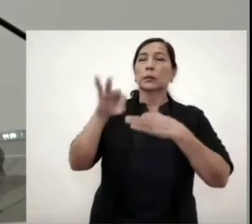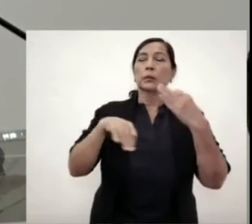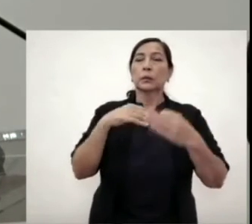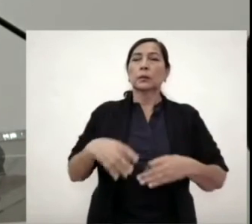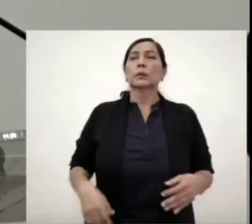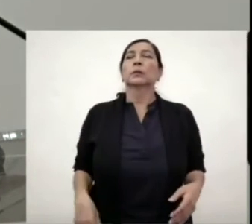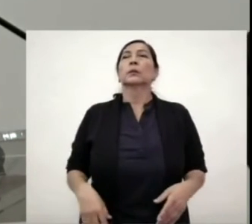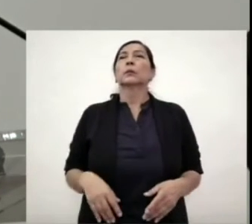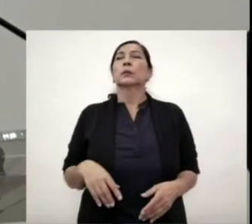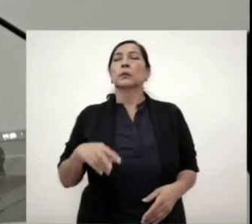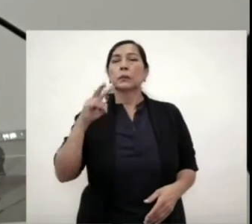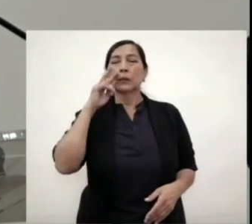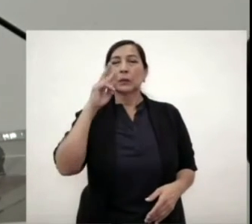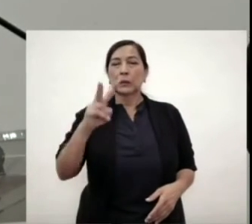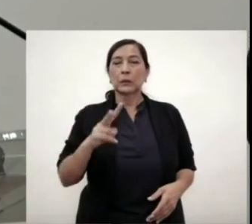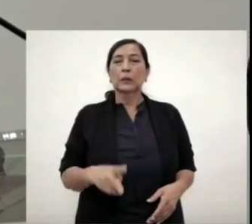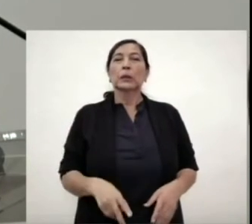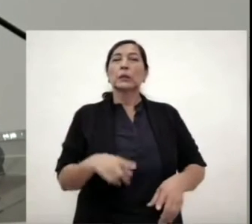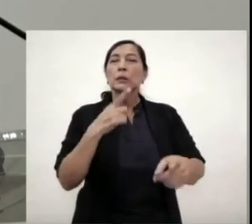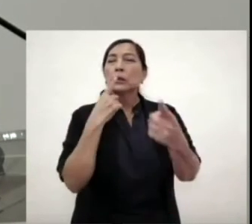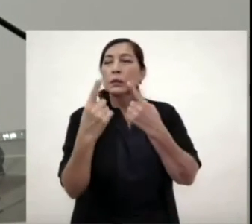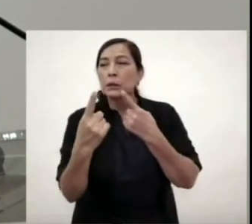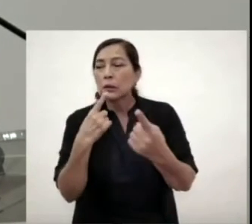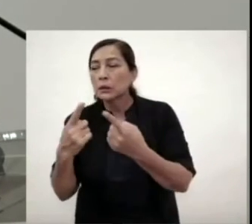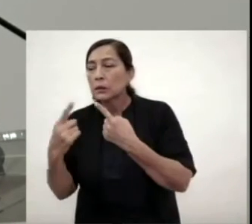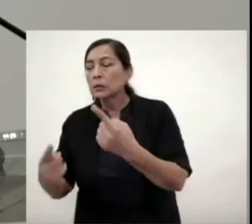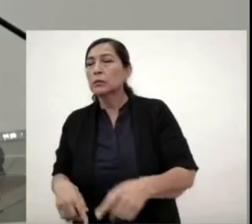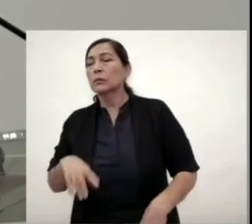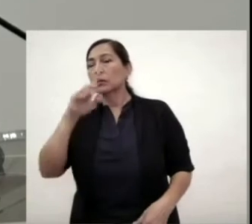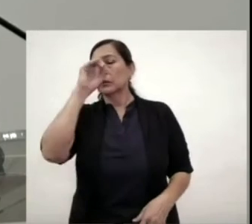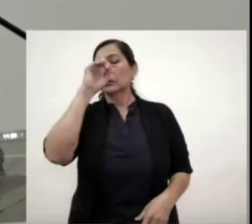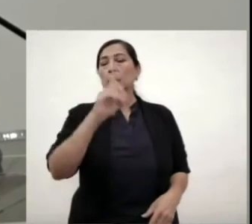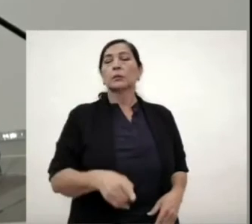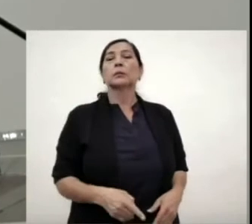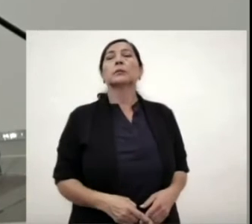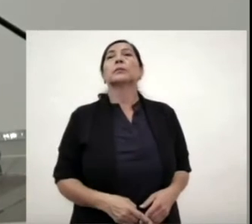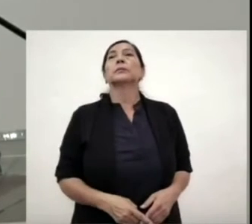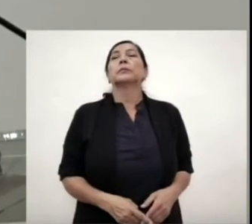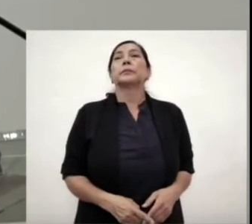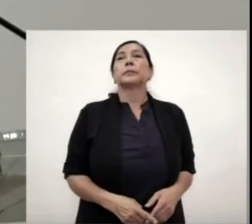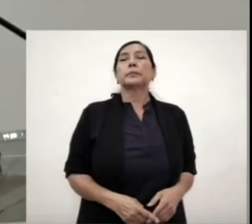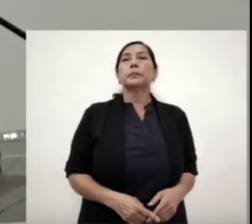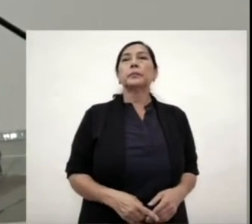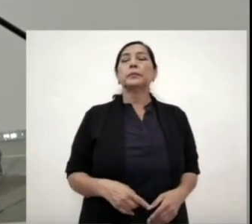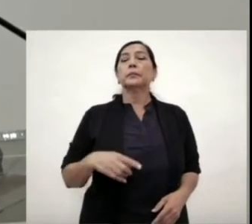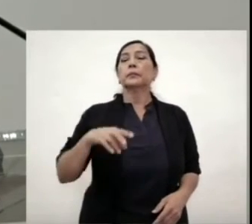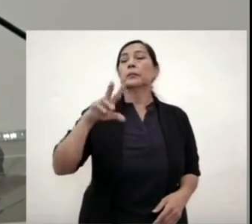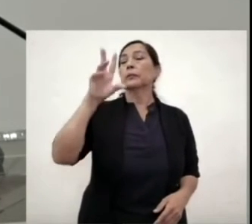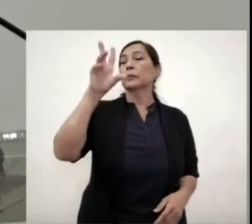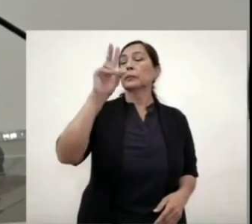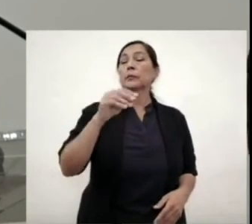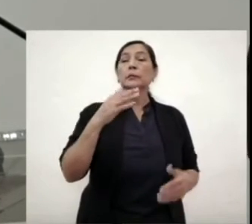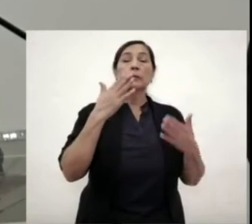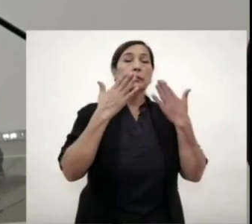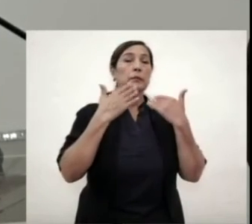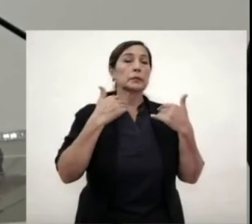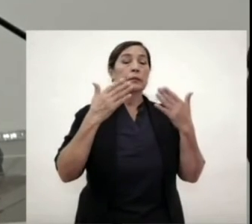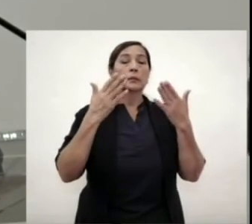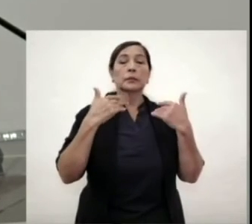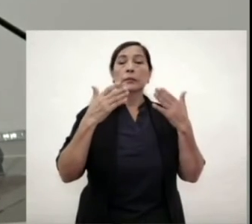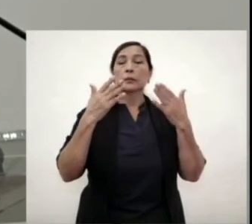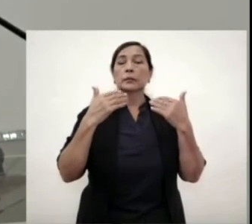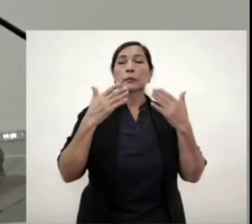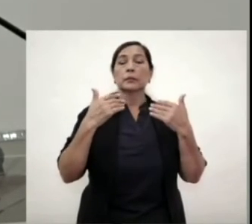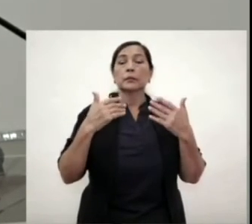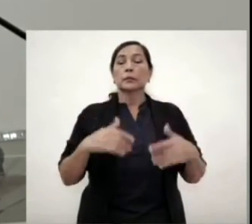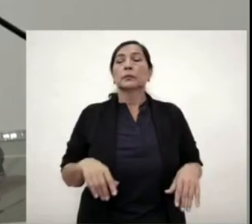Procuración de Justicia, a Seguridad Pública, a los jueces, para que no haya impunidad en el tema de